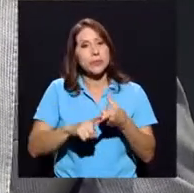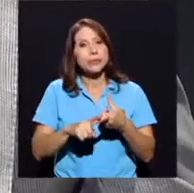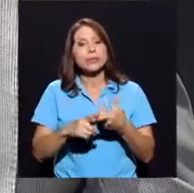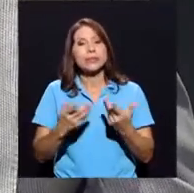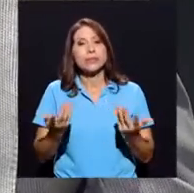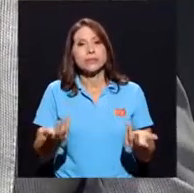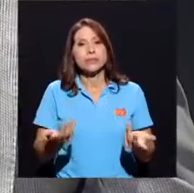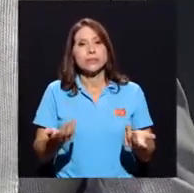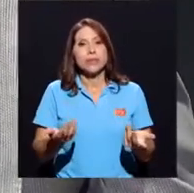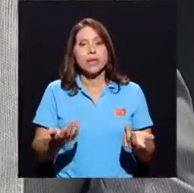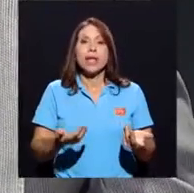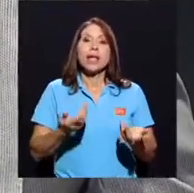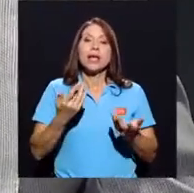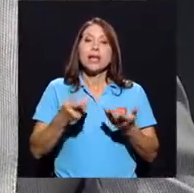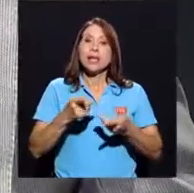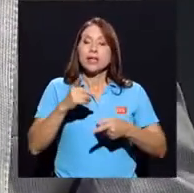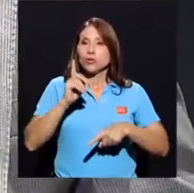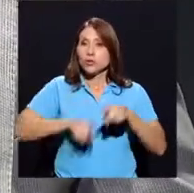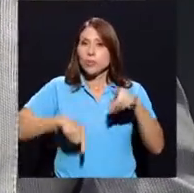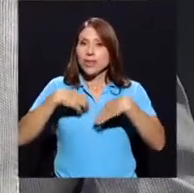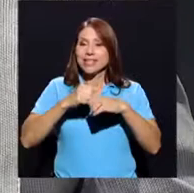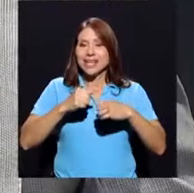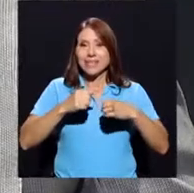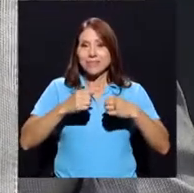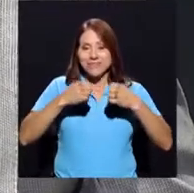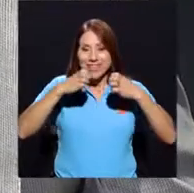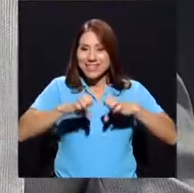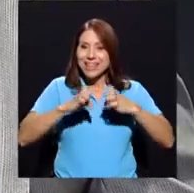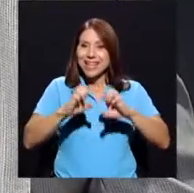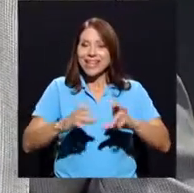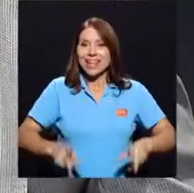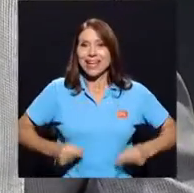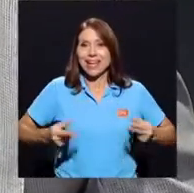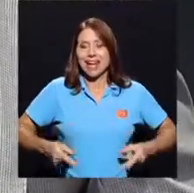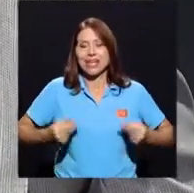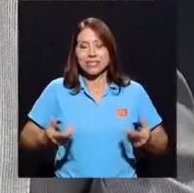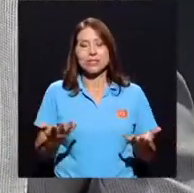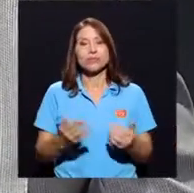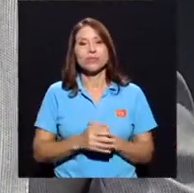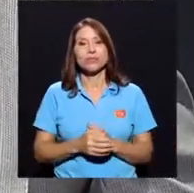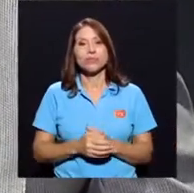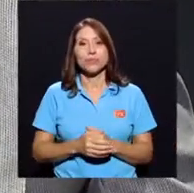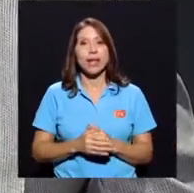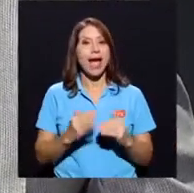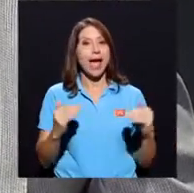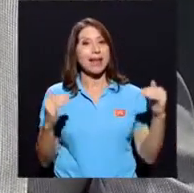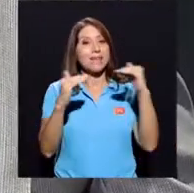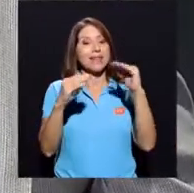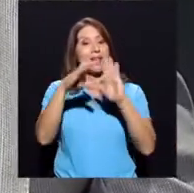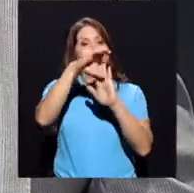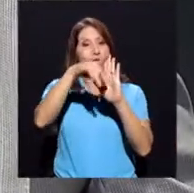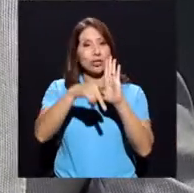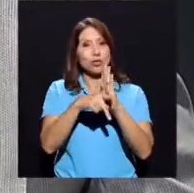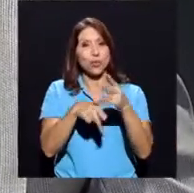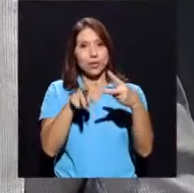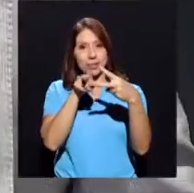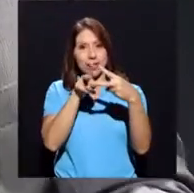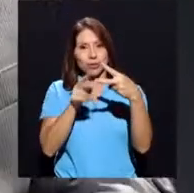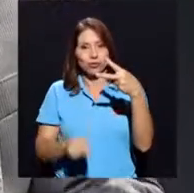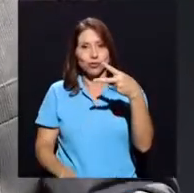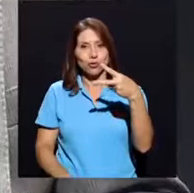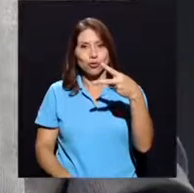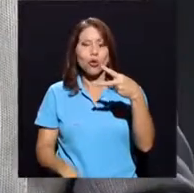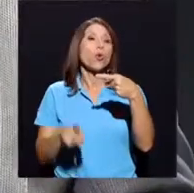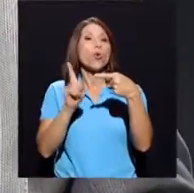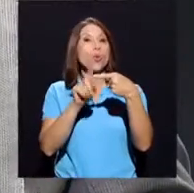la gestión estratégica del gasto que una administración puede llevar adelante a nivel constitucional hay dos fundamentales una